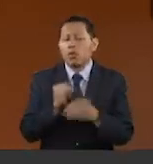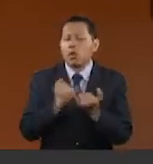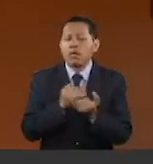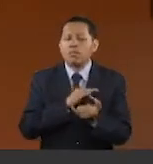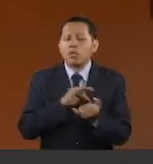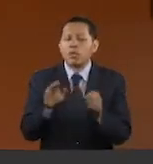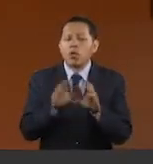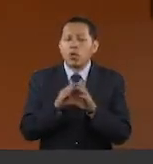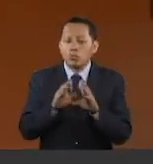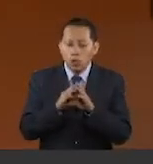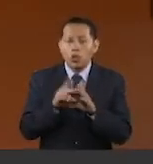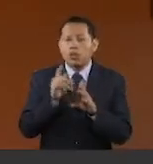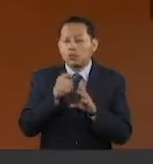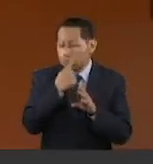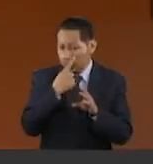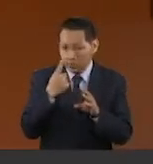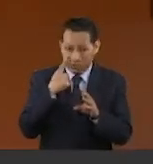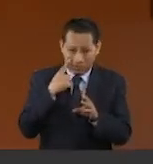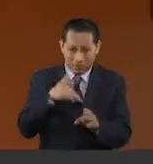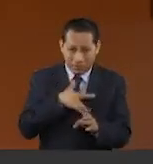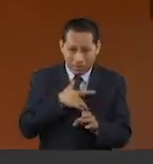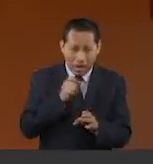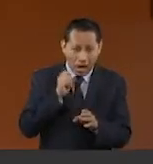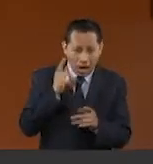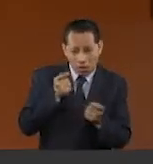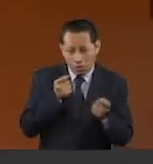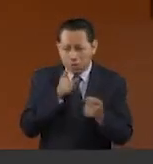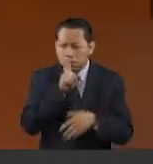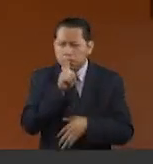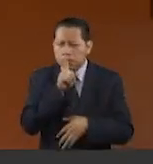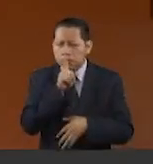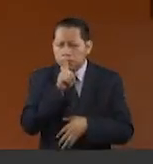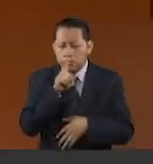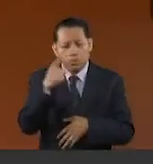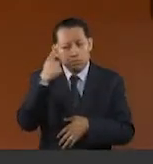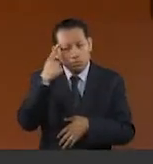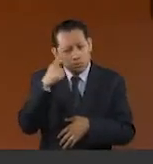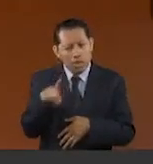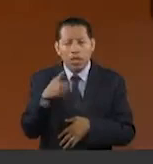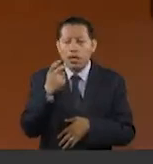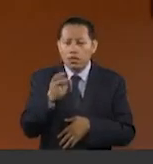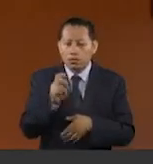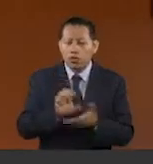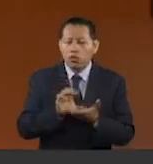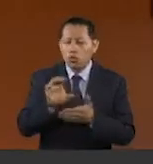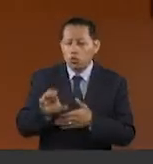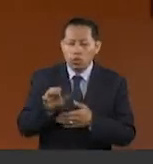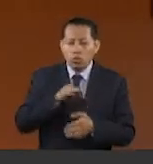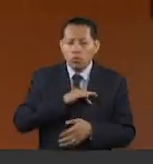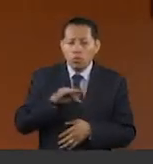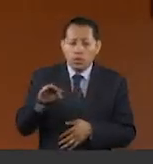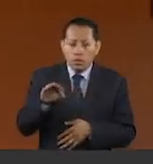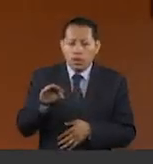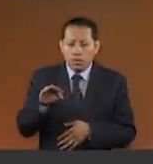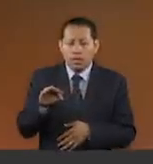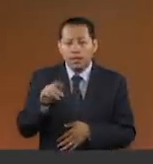margen de discrecionalidad en el manejo de los recursos para destinarlos al Fondo de Pensiones para el Bienestar.